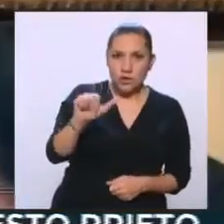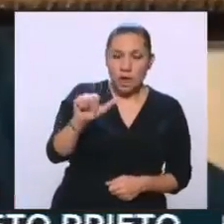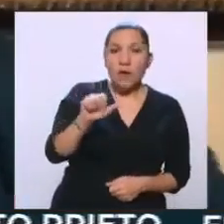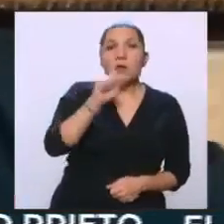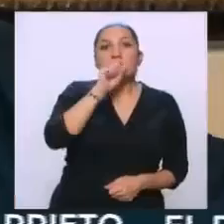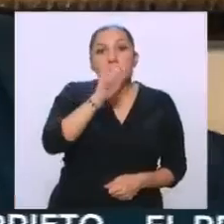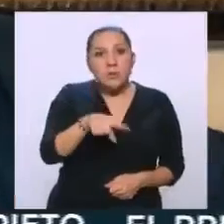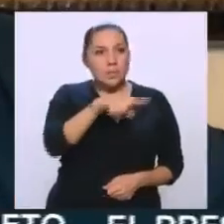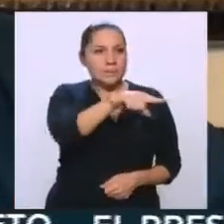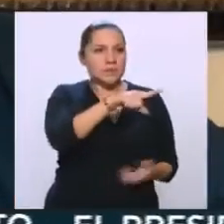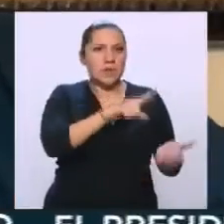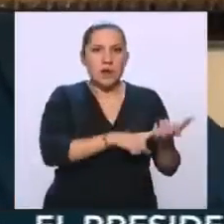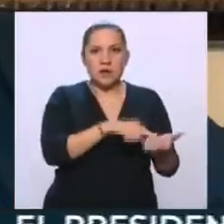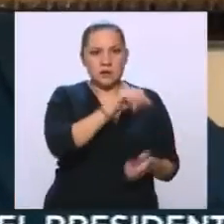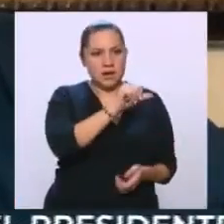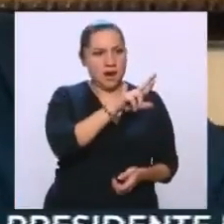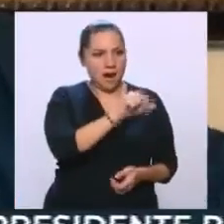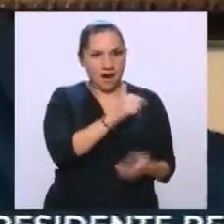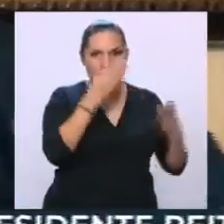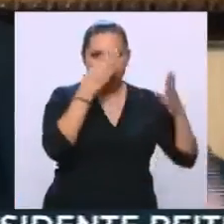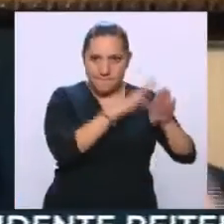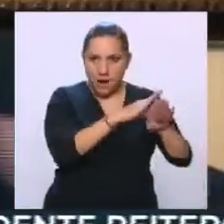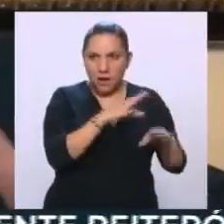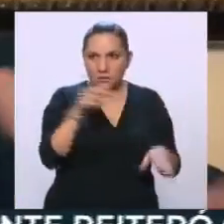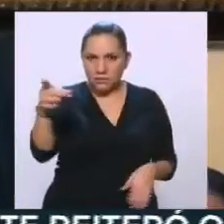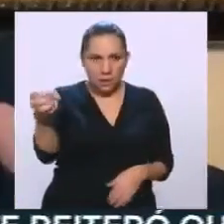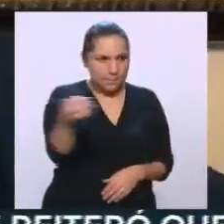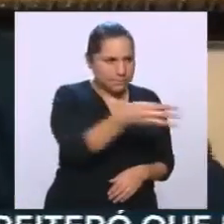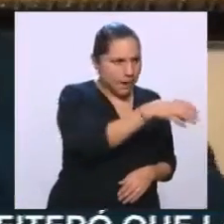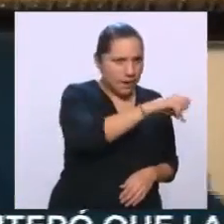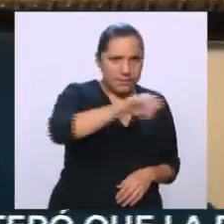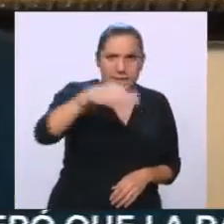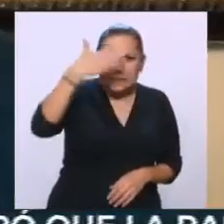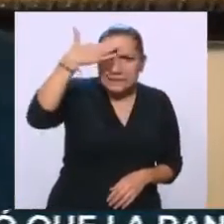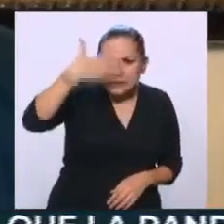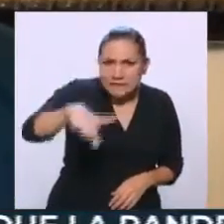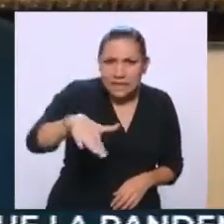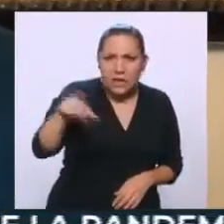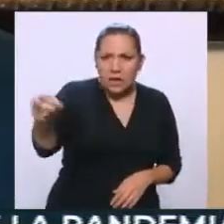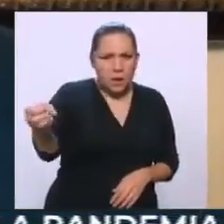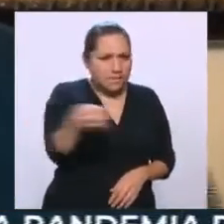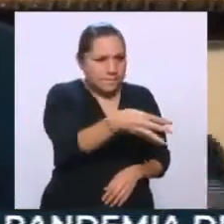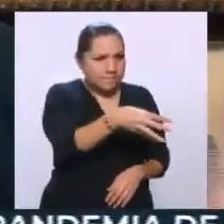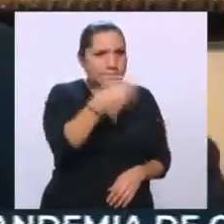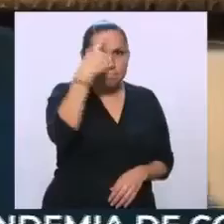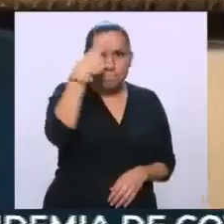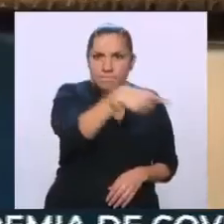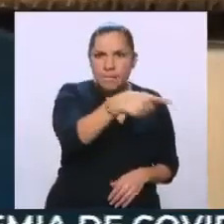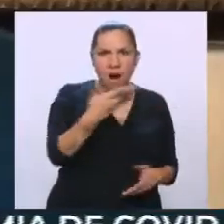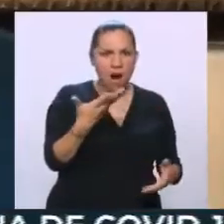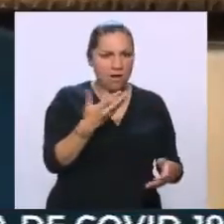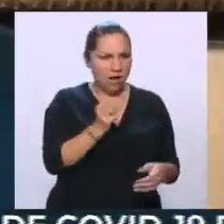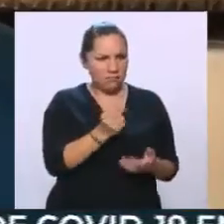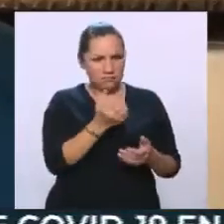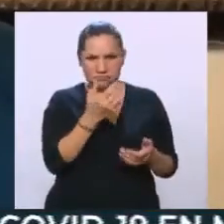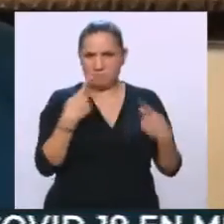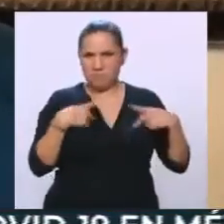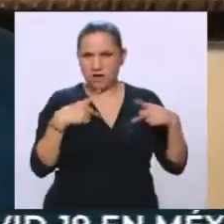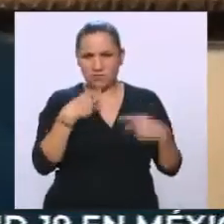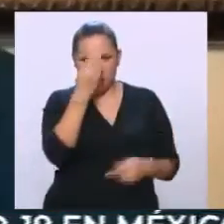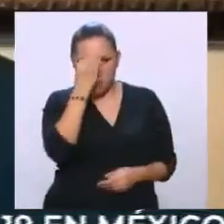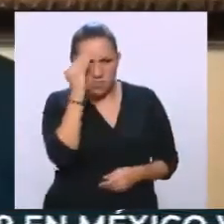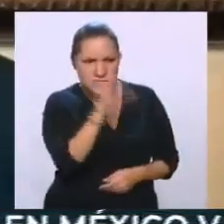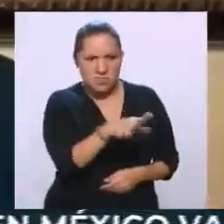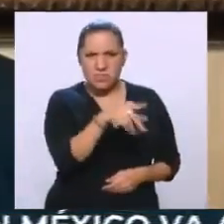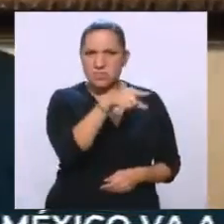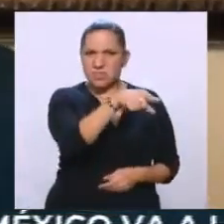Arab Bank, a pesar de que se había establecido que había vínculos con el financiamiento al terrorismo. Esto nos revela, Azul, el papel tan